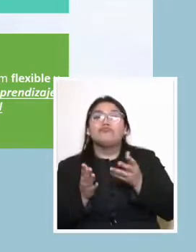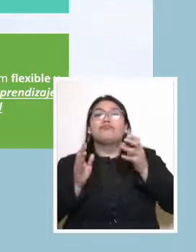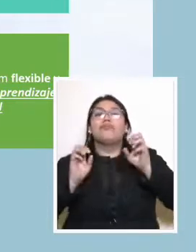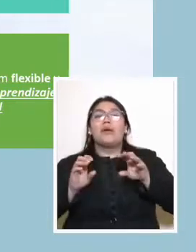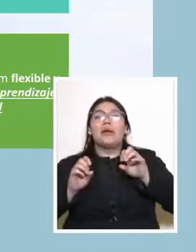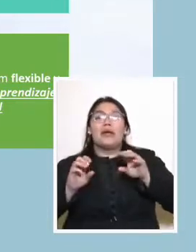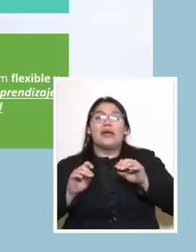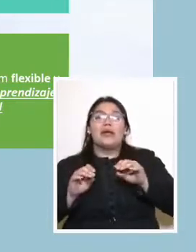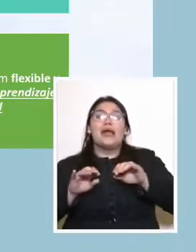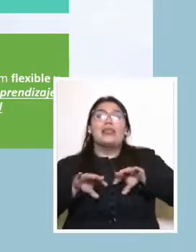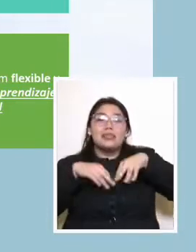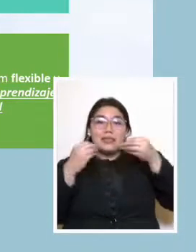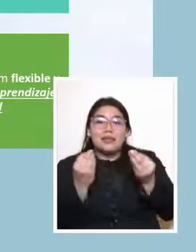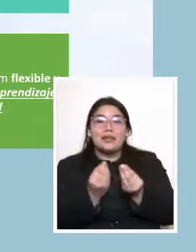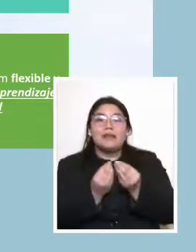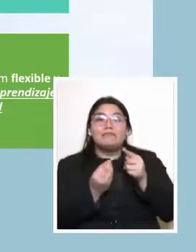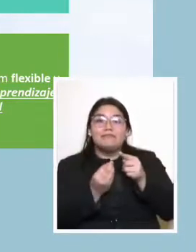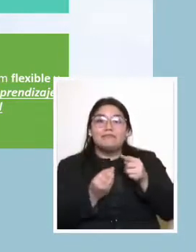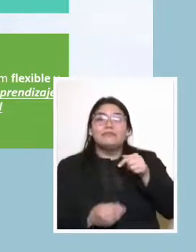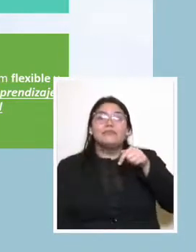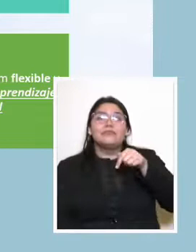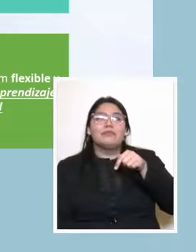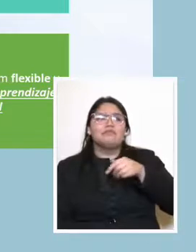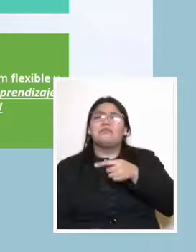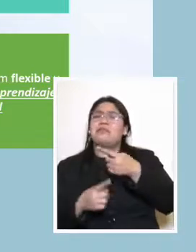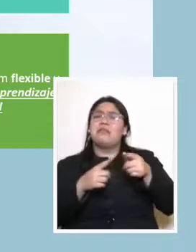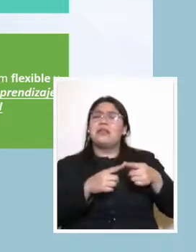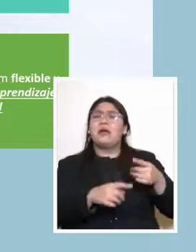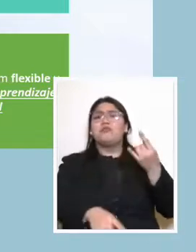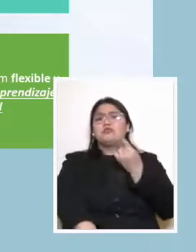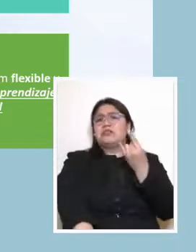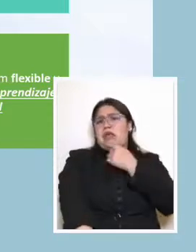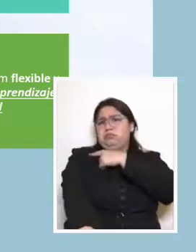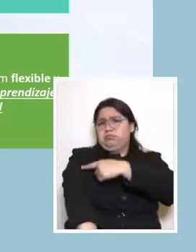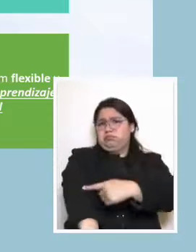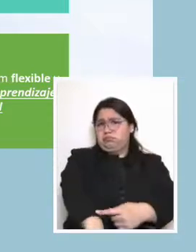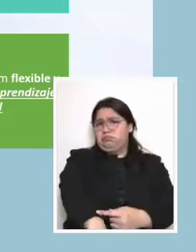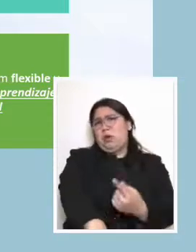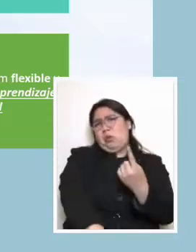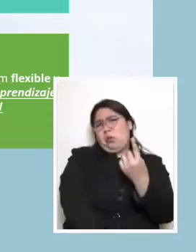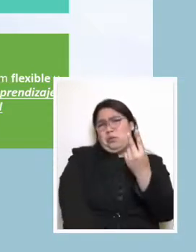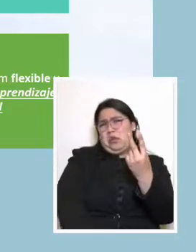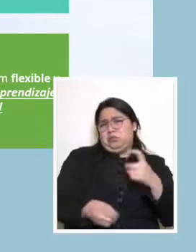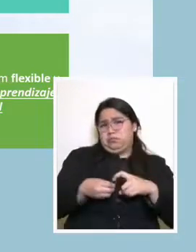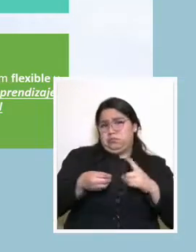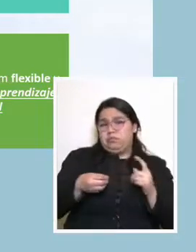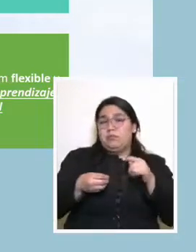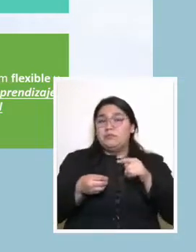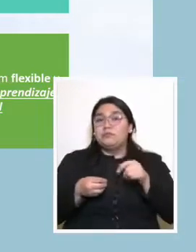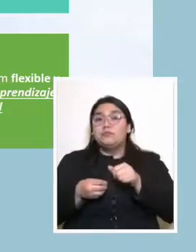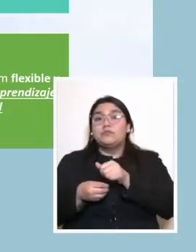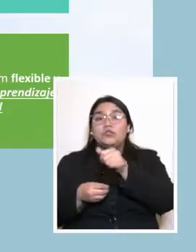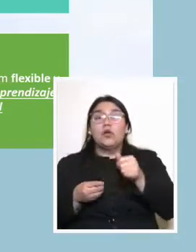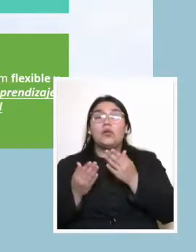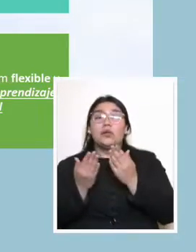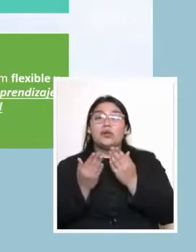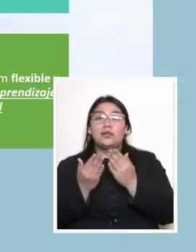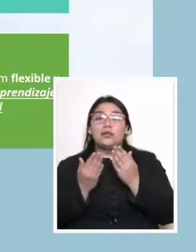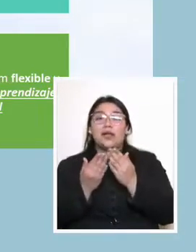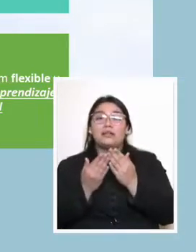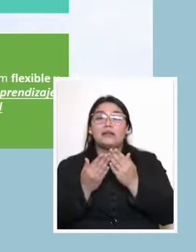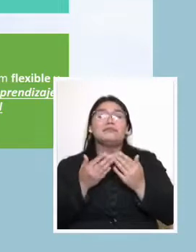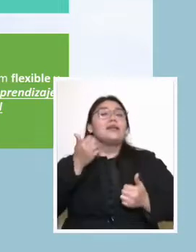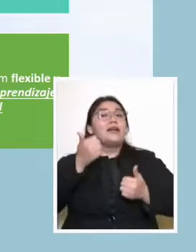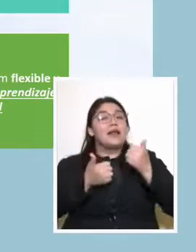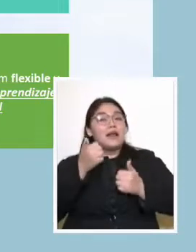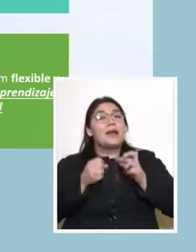con CONFAUCE, con todas las universidades del país, excepción de una o dos, en que vamos a trabajar con todos los estudiantes de las pedagogías